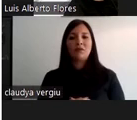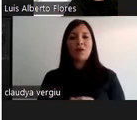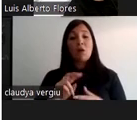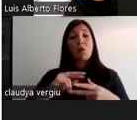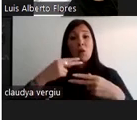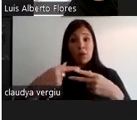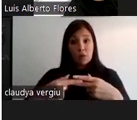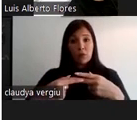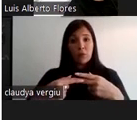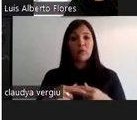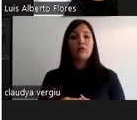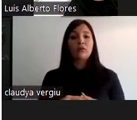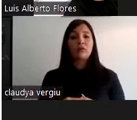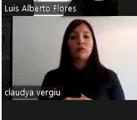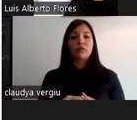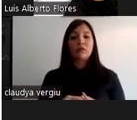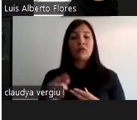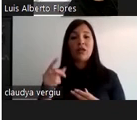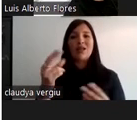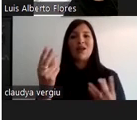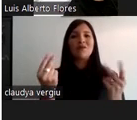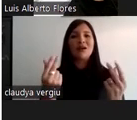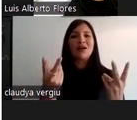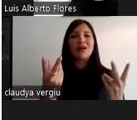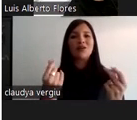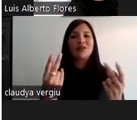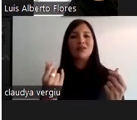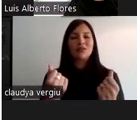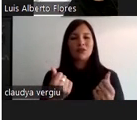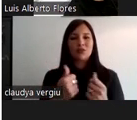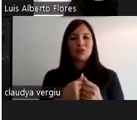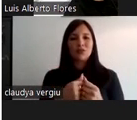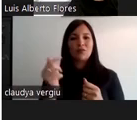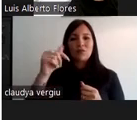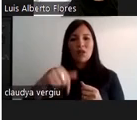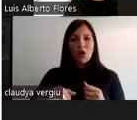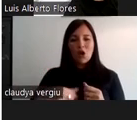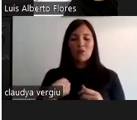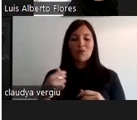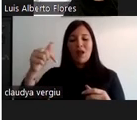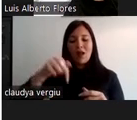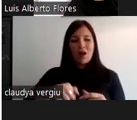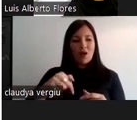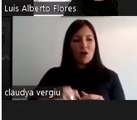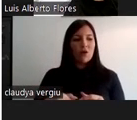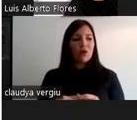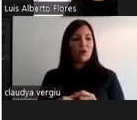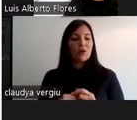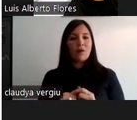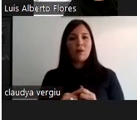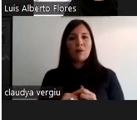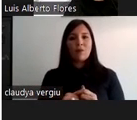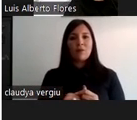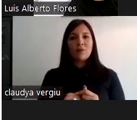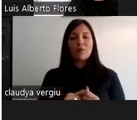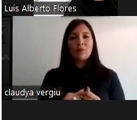lado esta valorización que hemos estado hablando del hoy de la hora no tanto pensar en el futuro sino que ahora